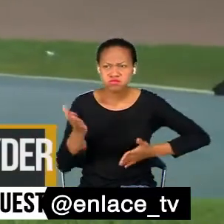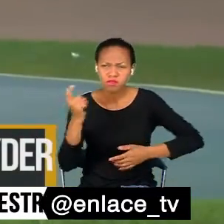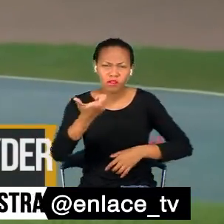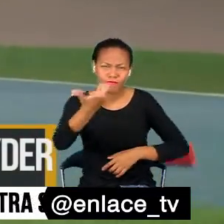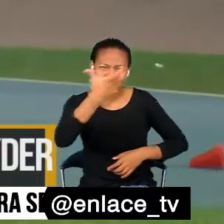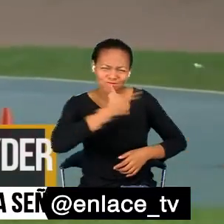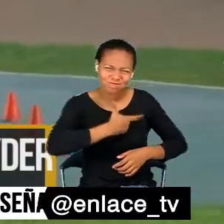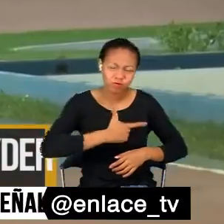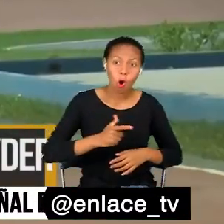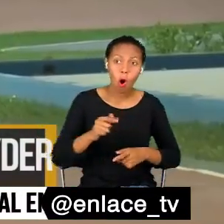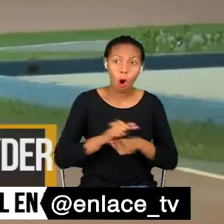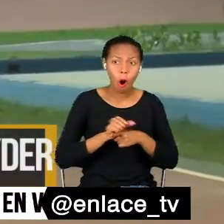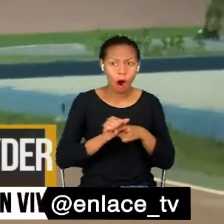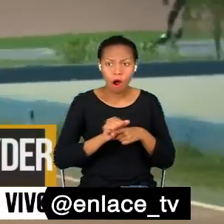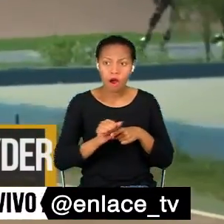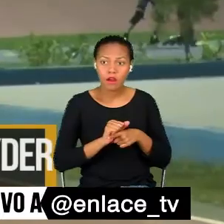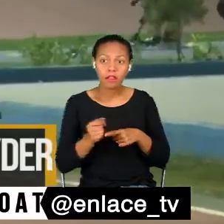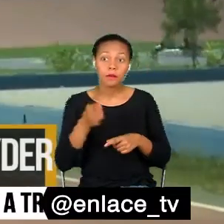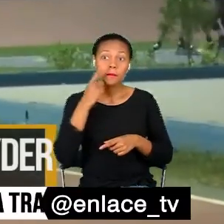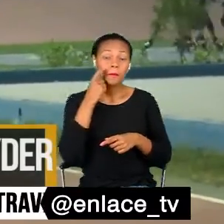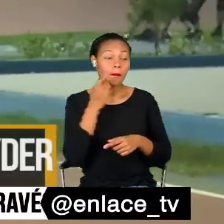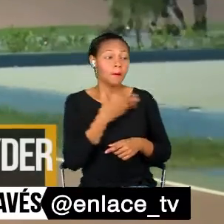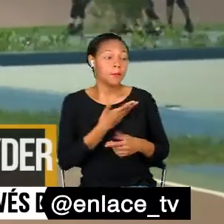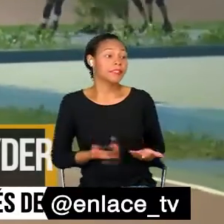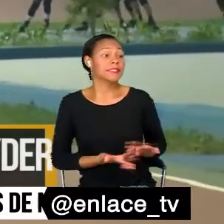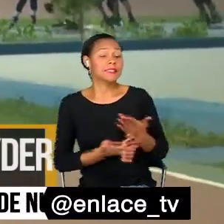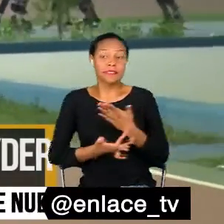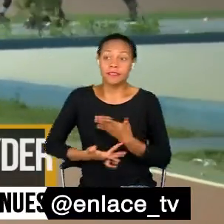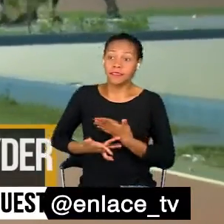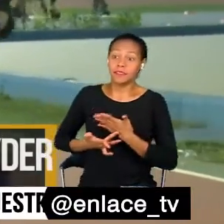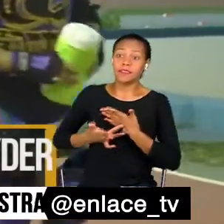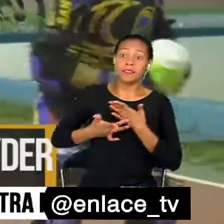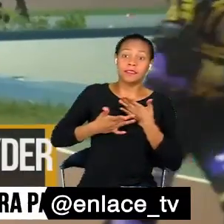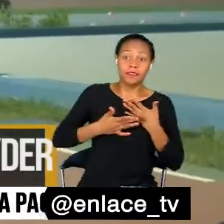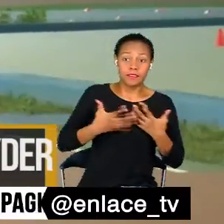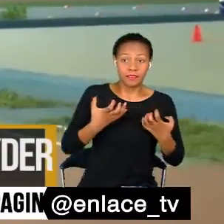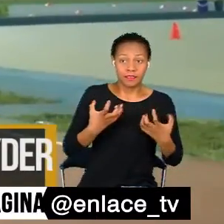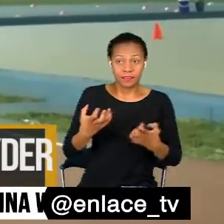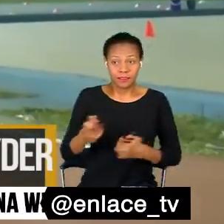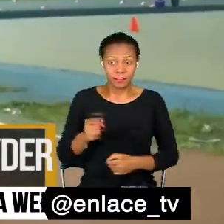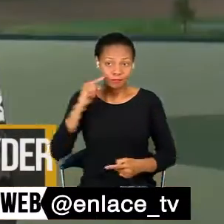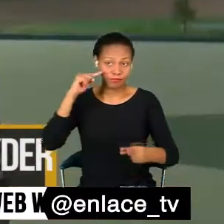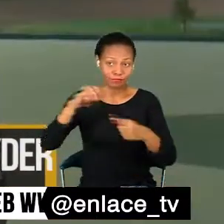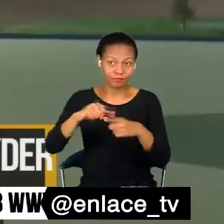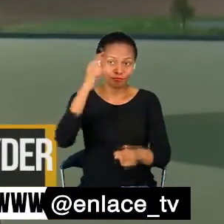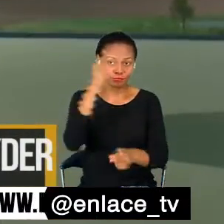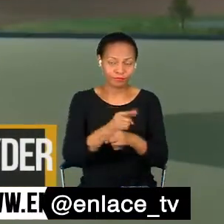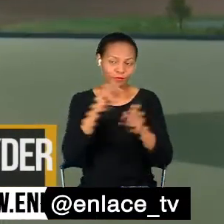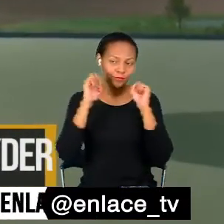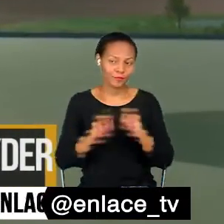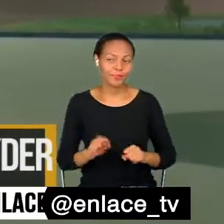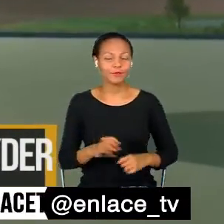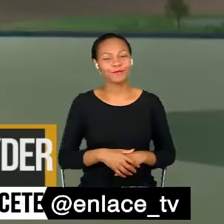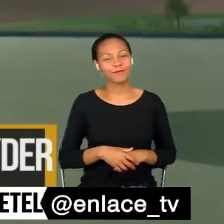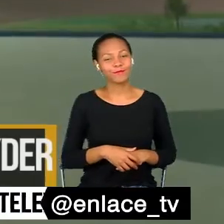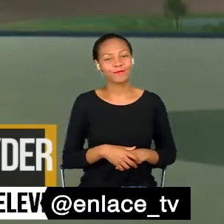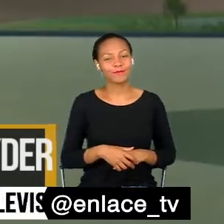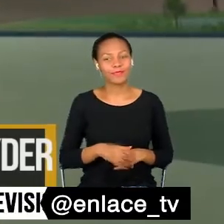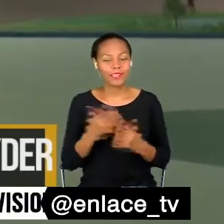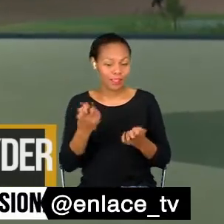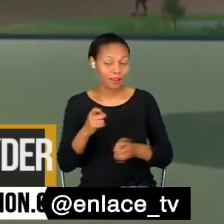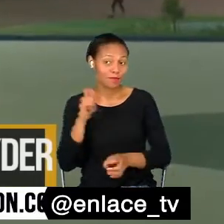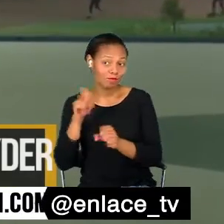ruedas, por ello la motivación de sus padres es fundamental a la hora de alcanzar sus logros. en esta lograr entrar a la selección Santander y pues